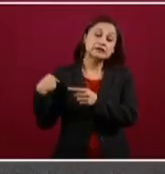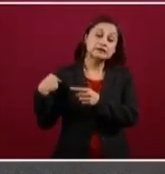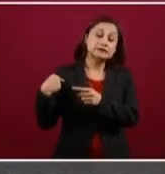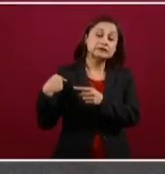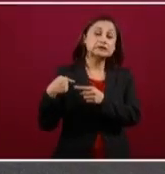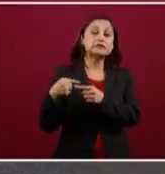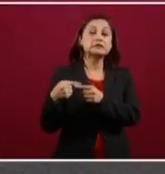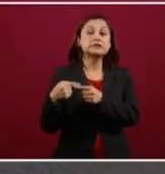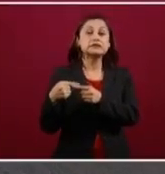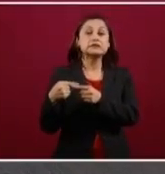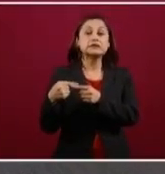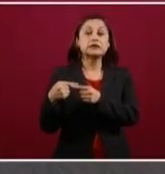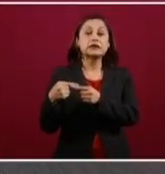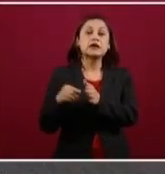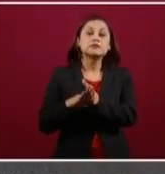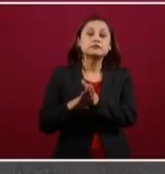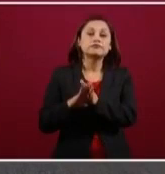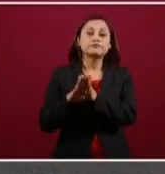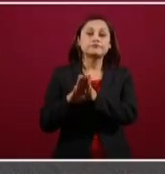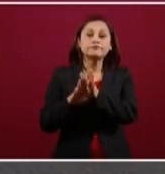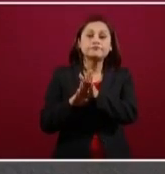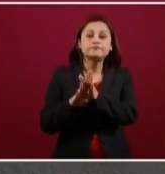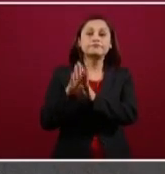de crecimiento